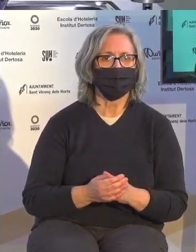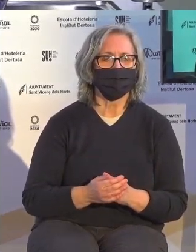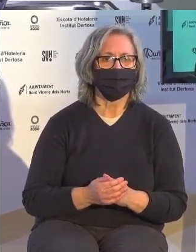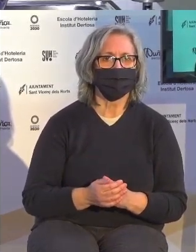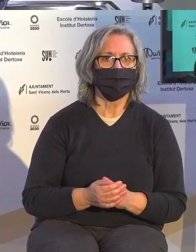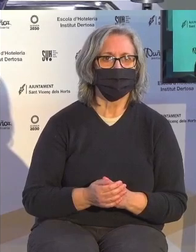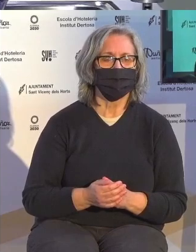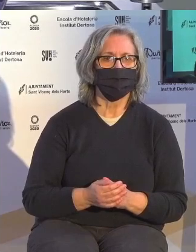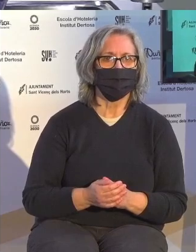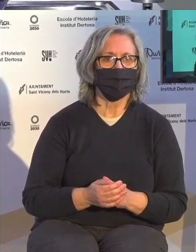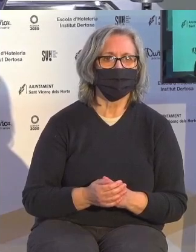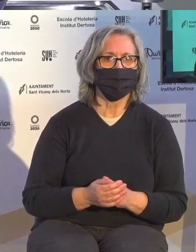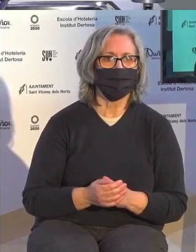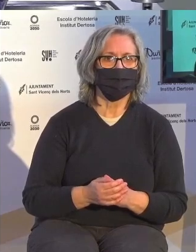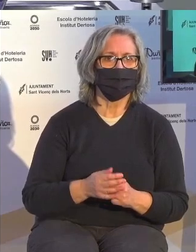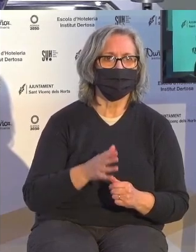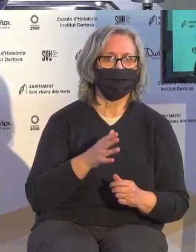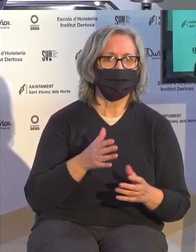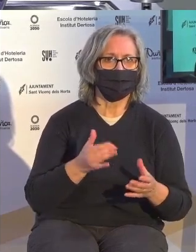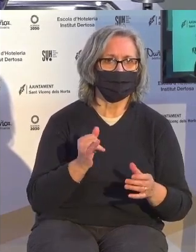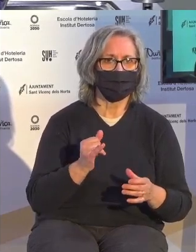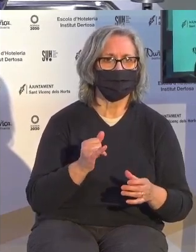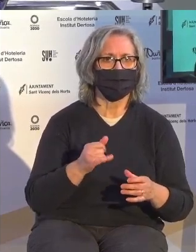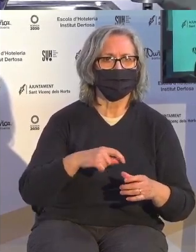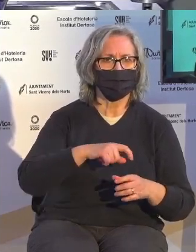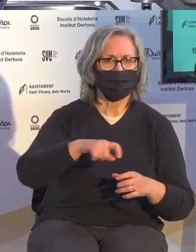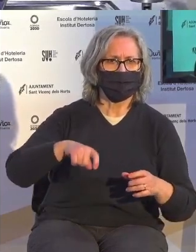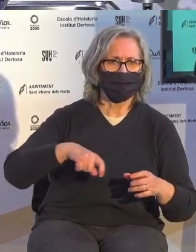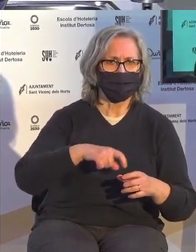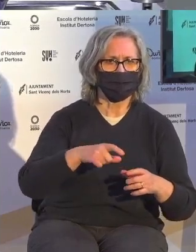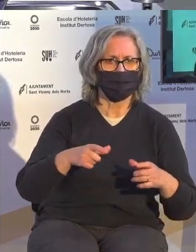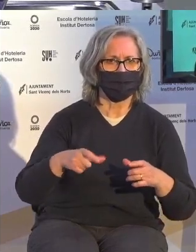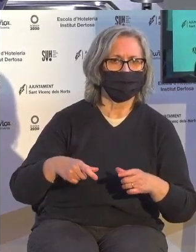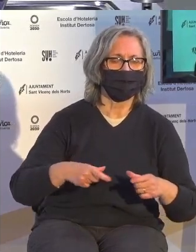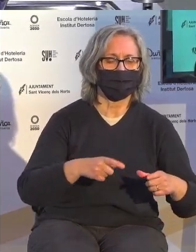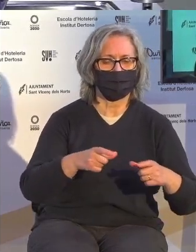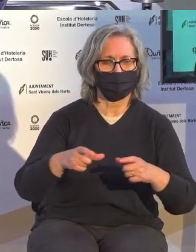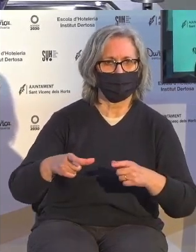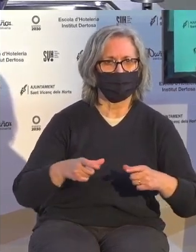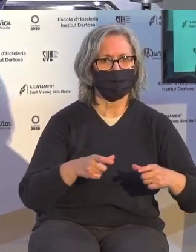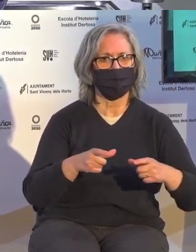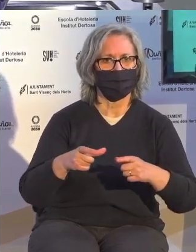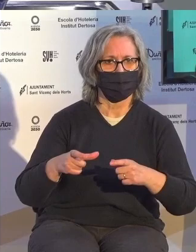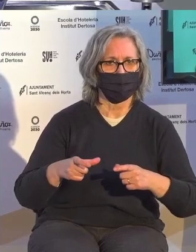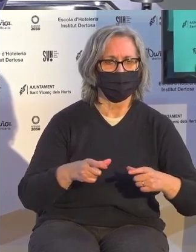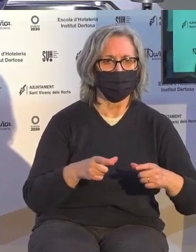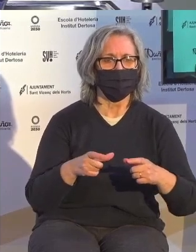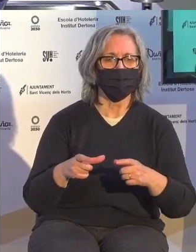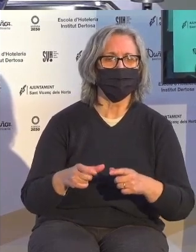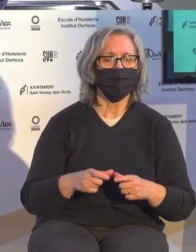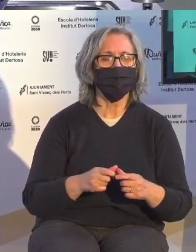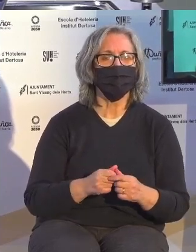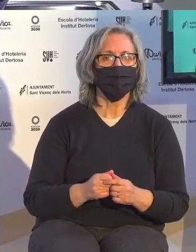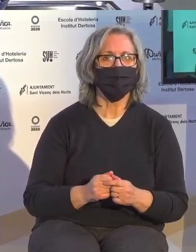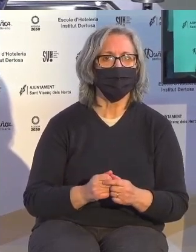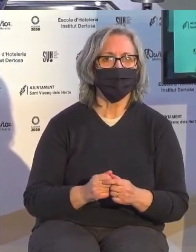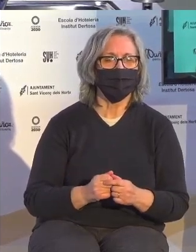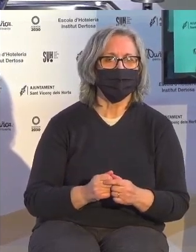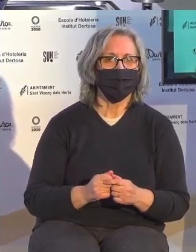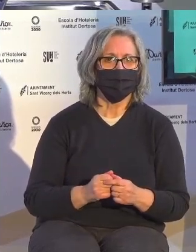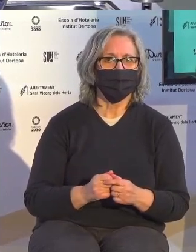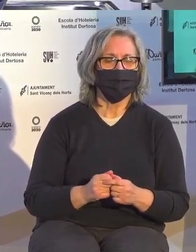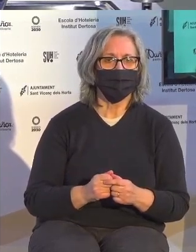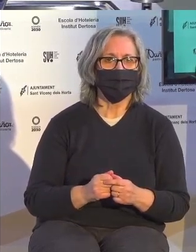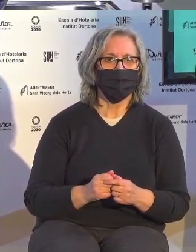compra de una una tienda que vende cosas viejas utiliza un tocadiscos bien bien viejo que hace